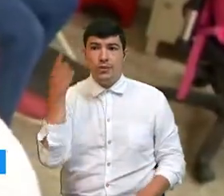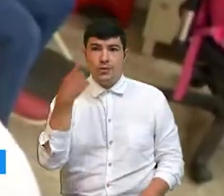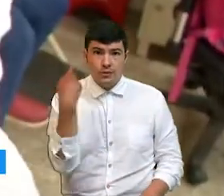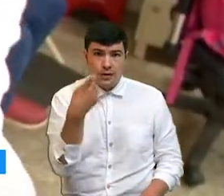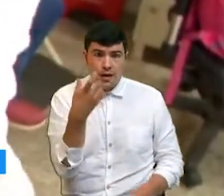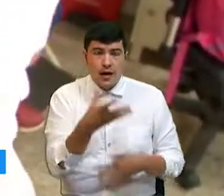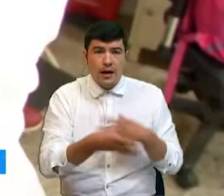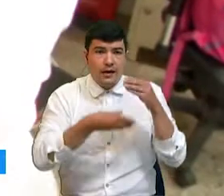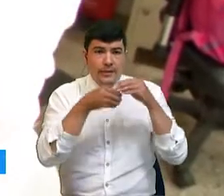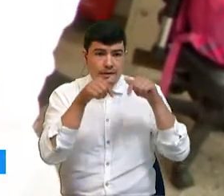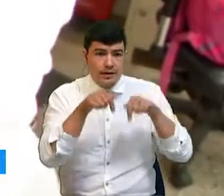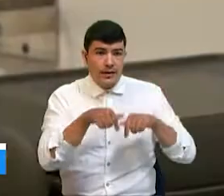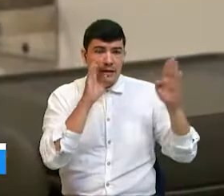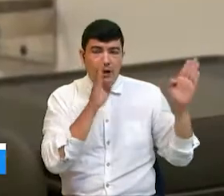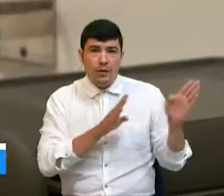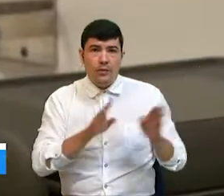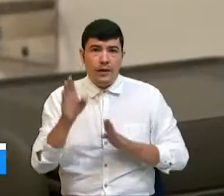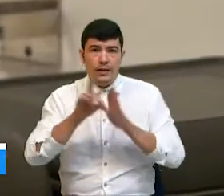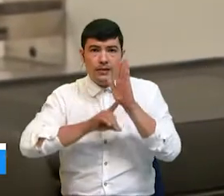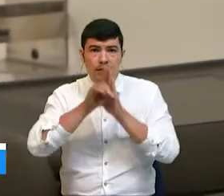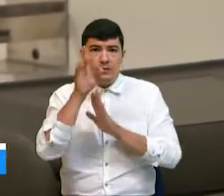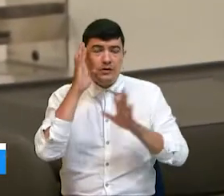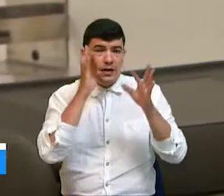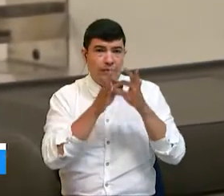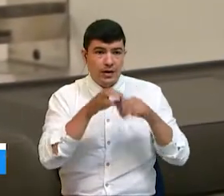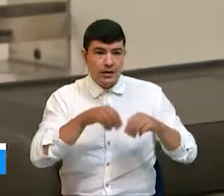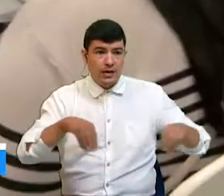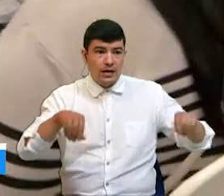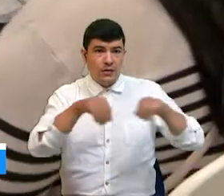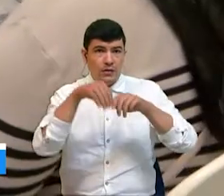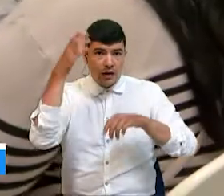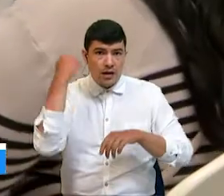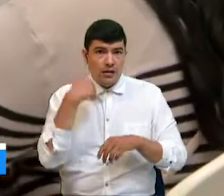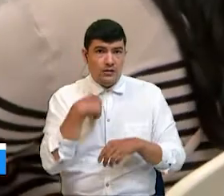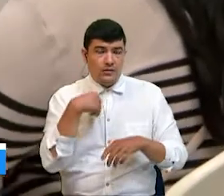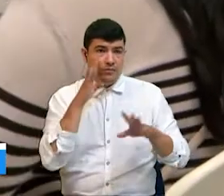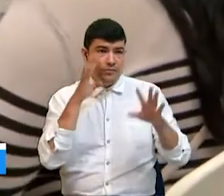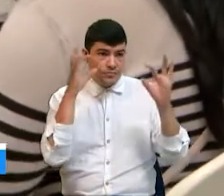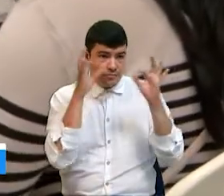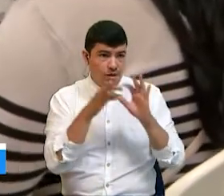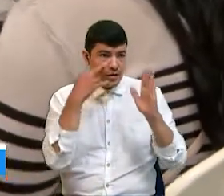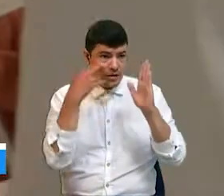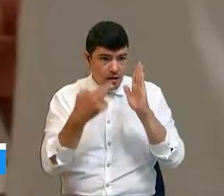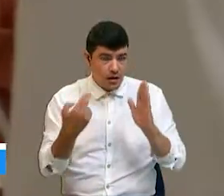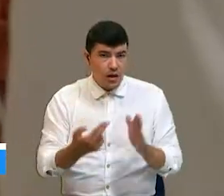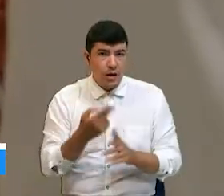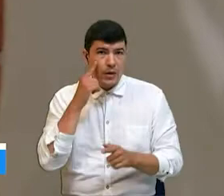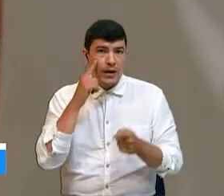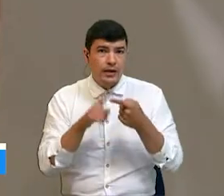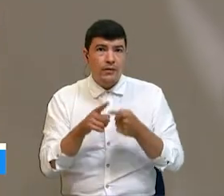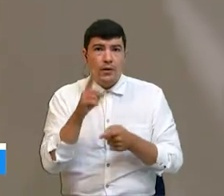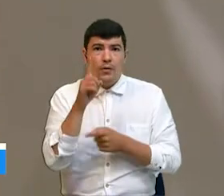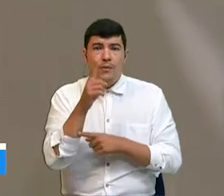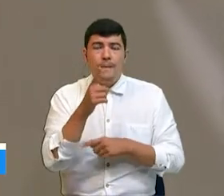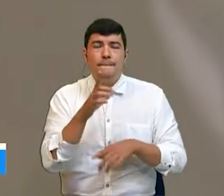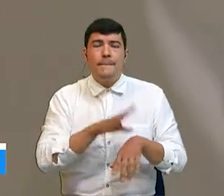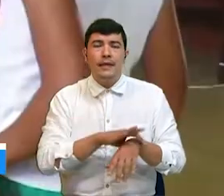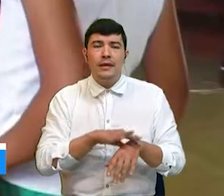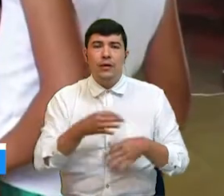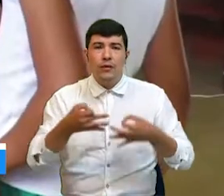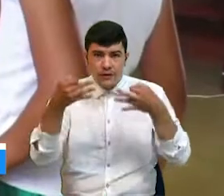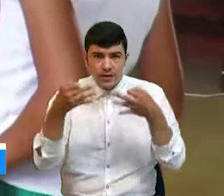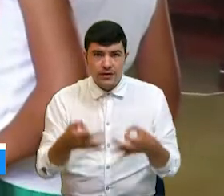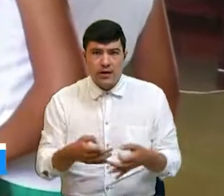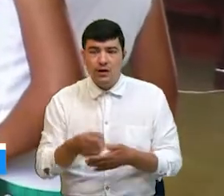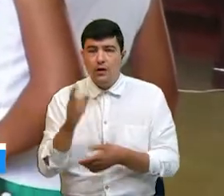dentro de los planes de desarrollo con enfoque territorial que los he revisado muy detenidamente lo que se busca es que hay un médico oficial o un médico que